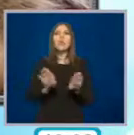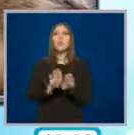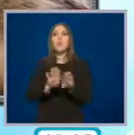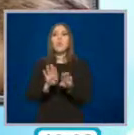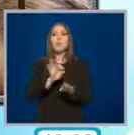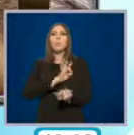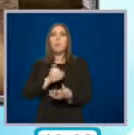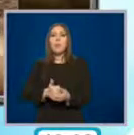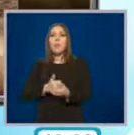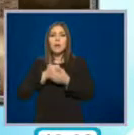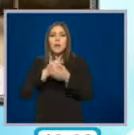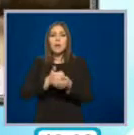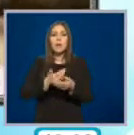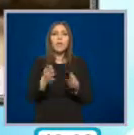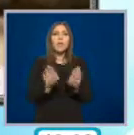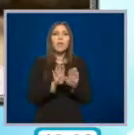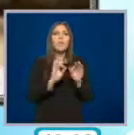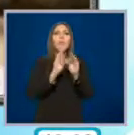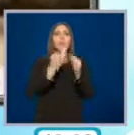o un